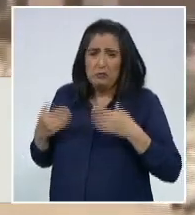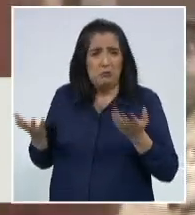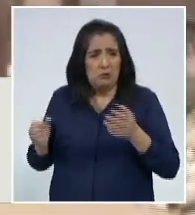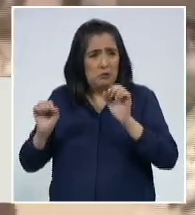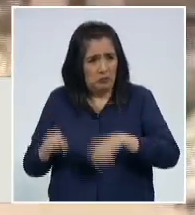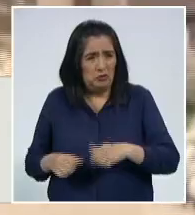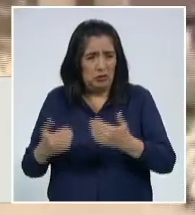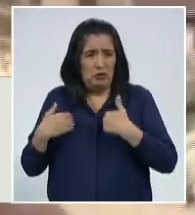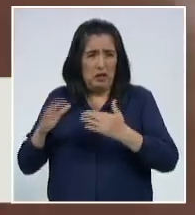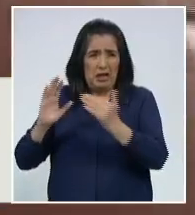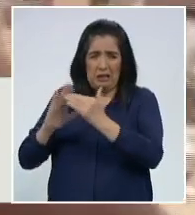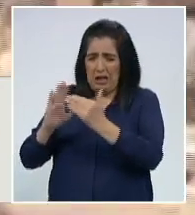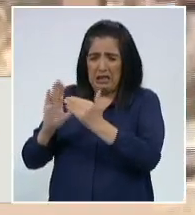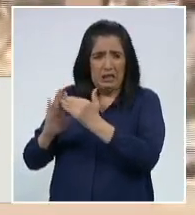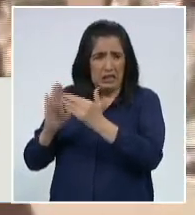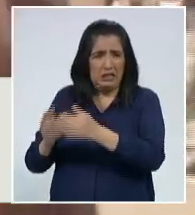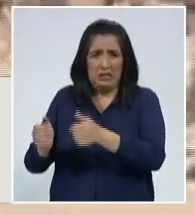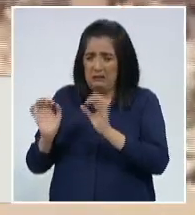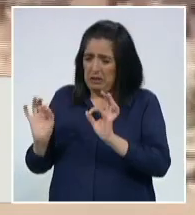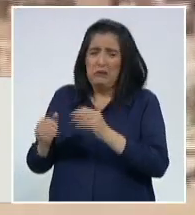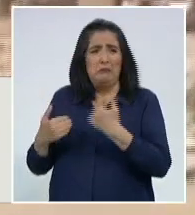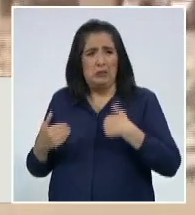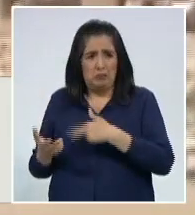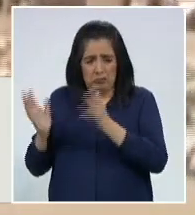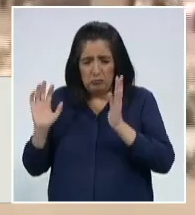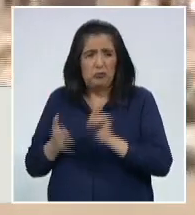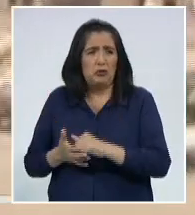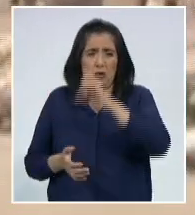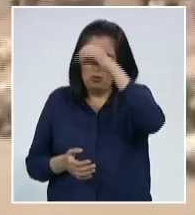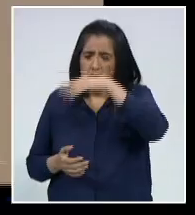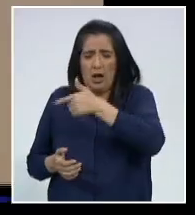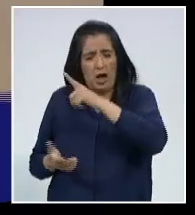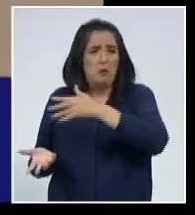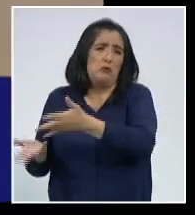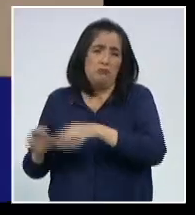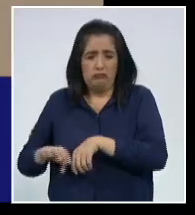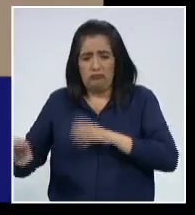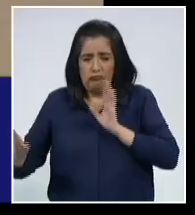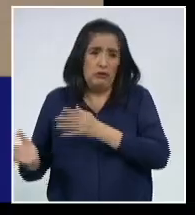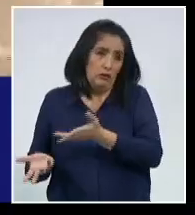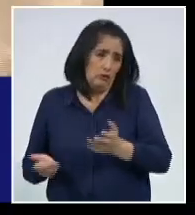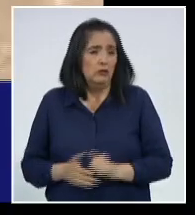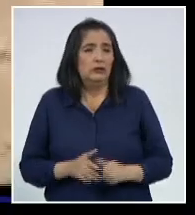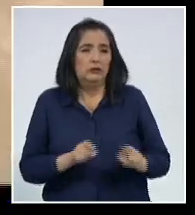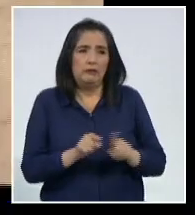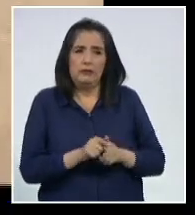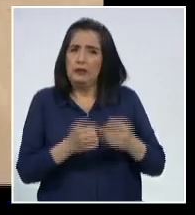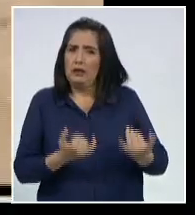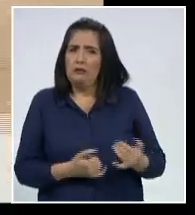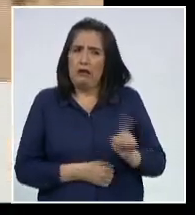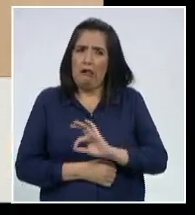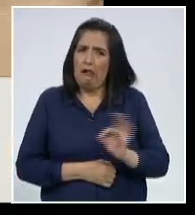que nos tengan una casa bienvenida para nosotros y que tenga luz, agua y desagüe. Reclaman además que hasta el momento no se